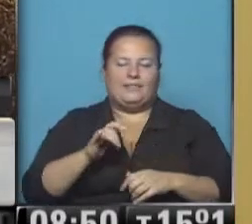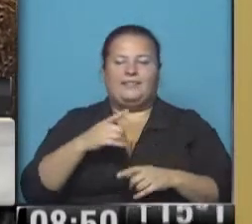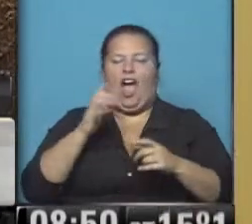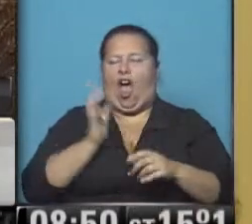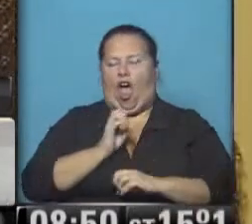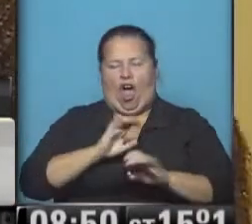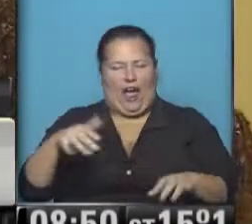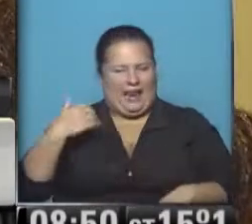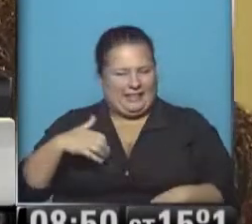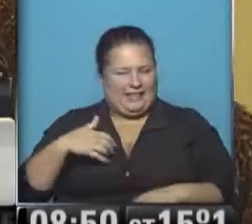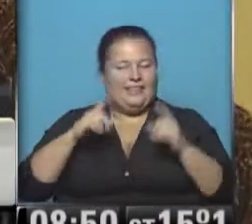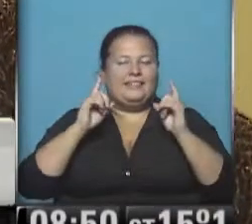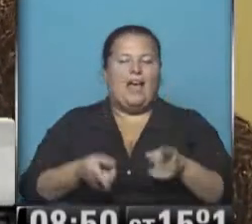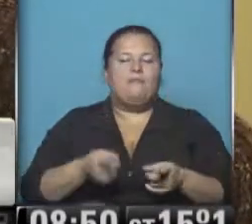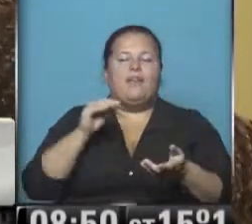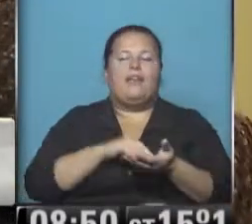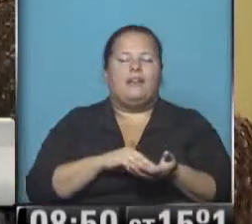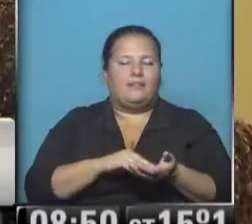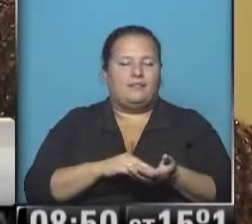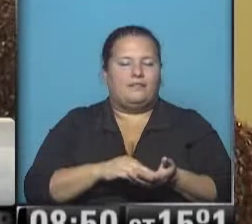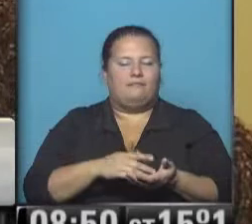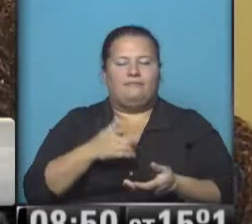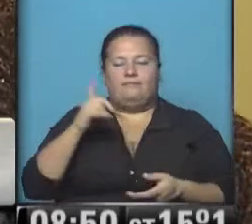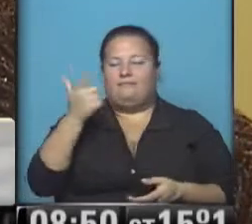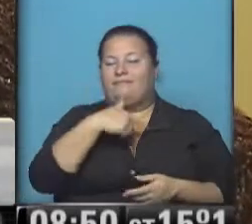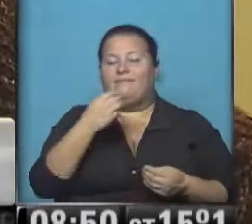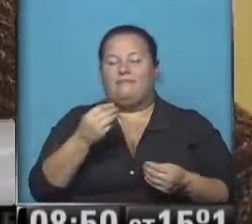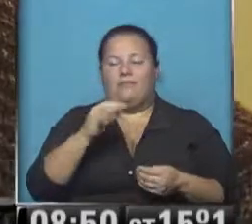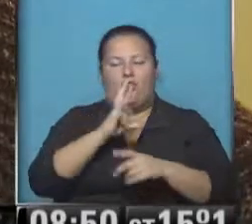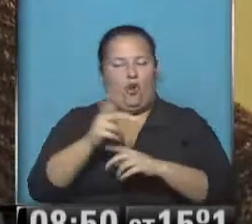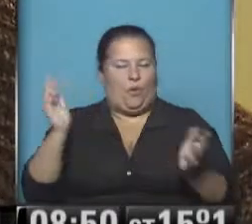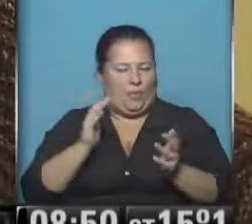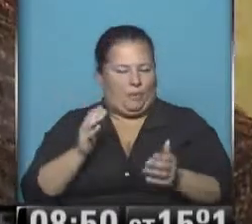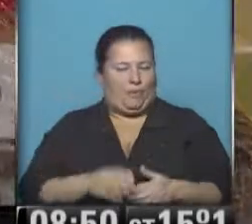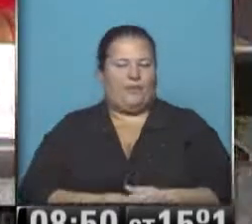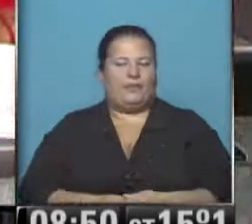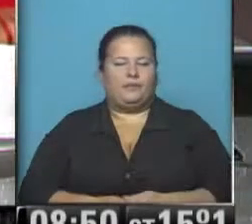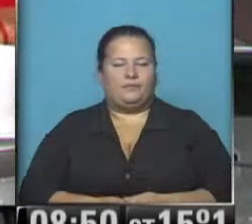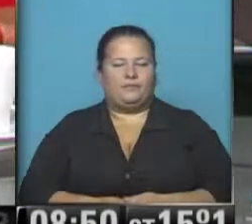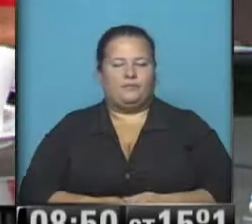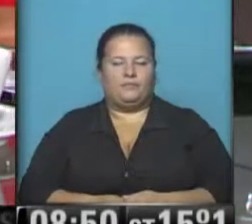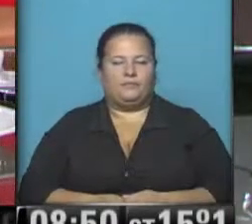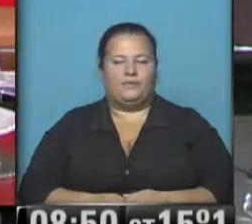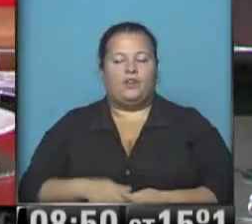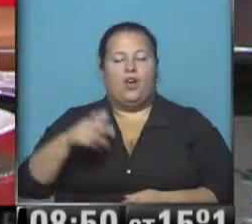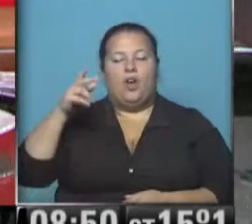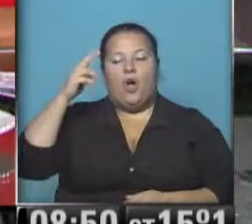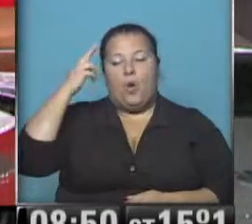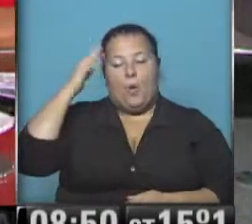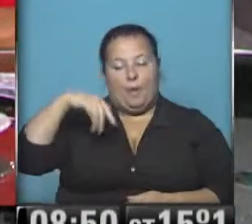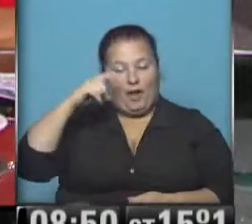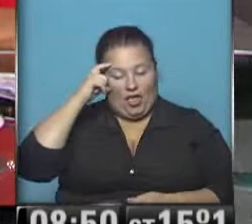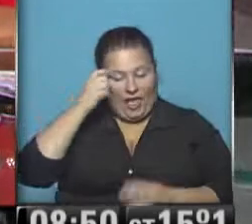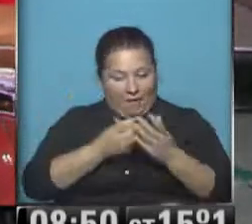argentina entre los cuales se encuentran por supuesto algo tan inédito como es el robo de bebés 850 de la